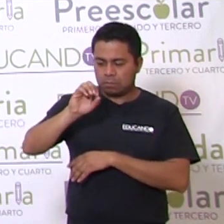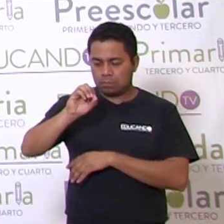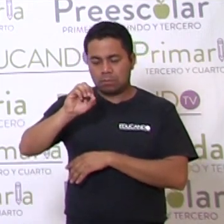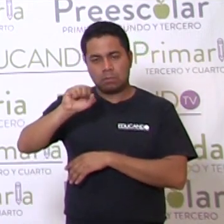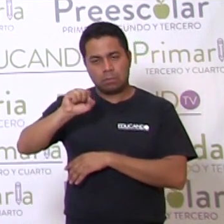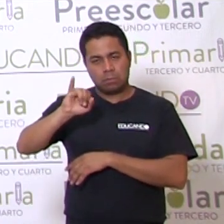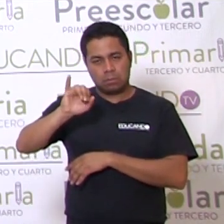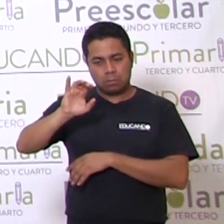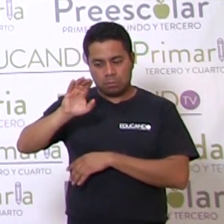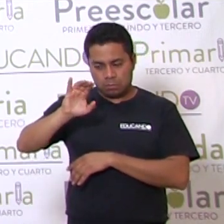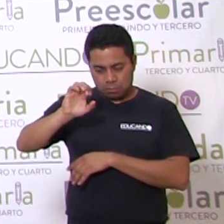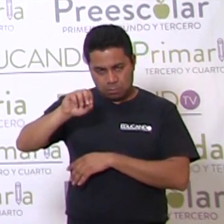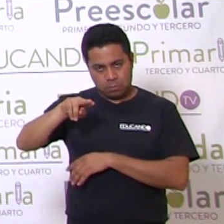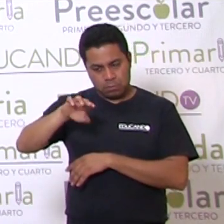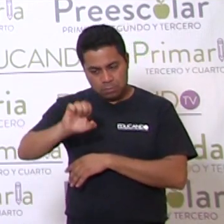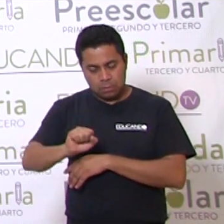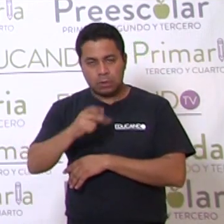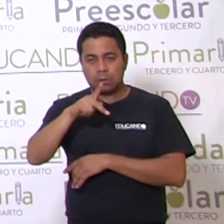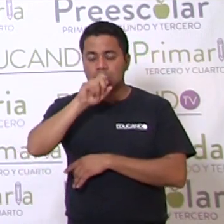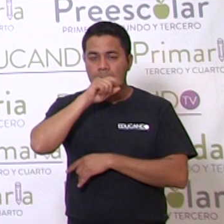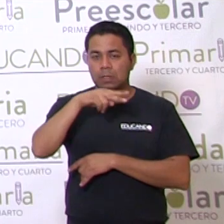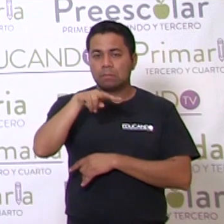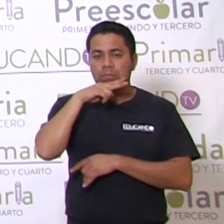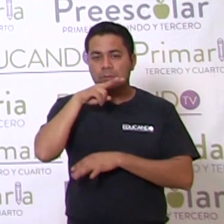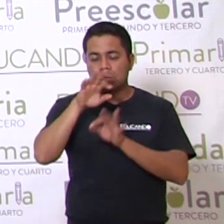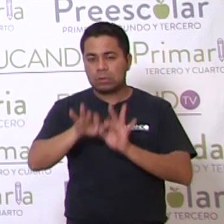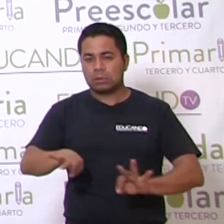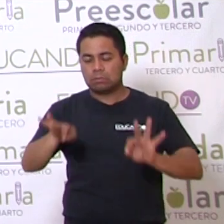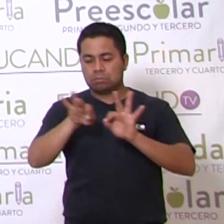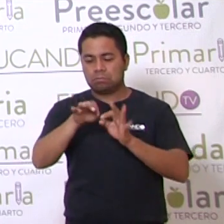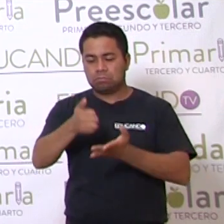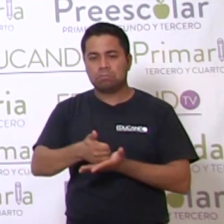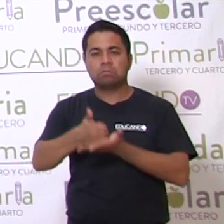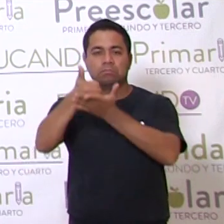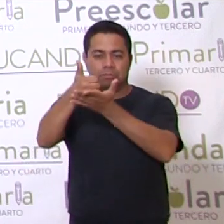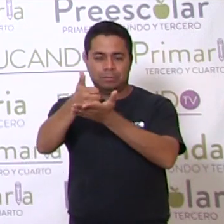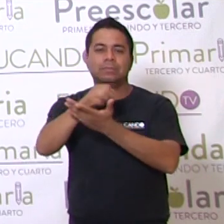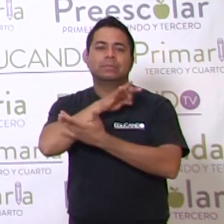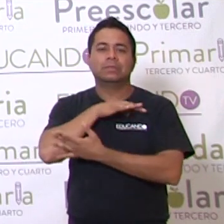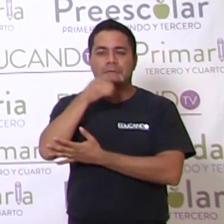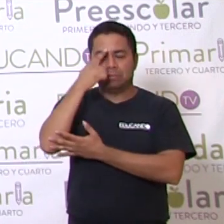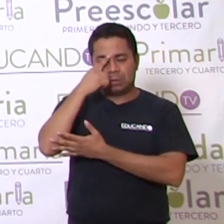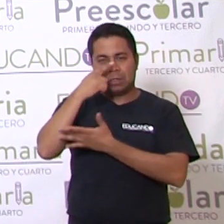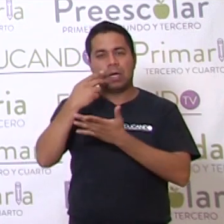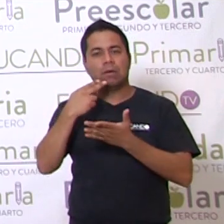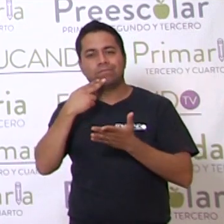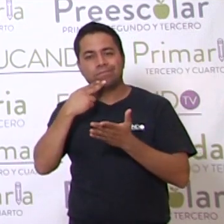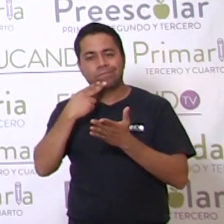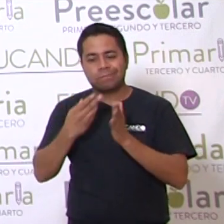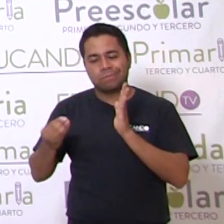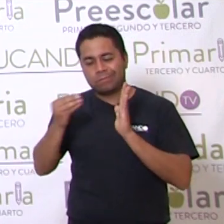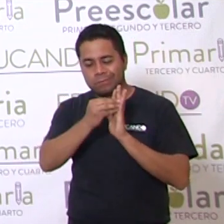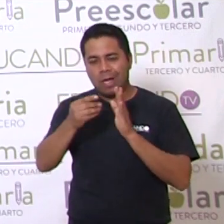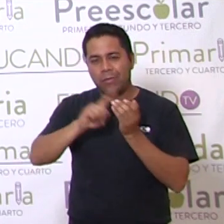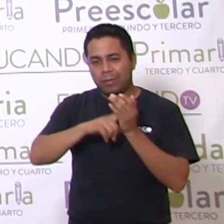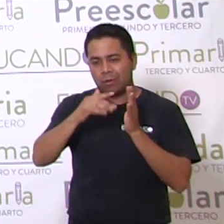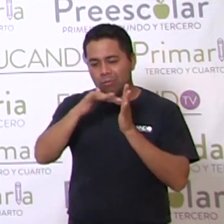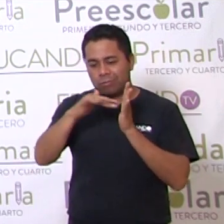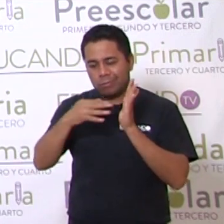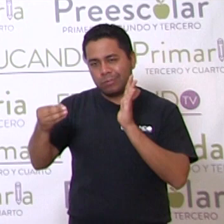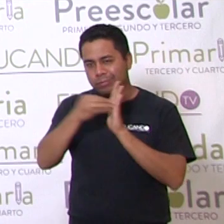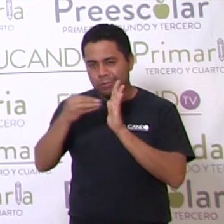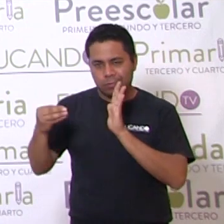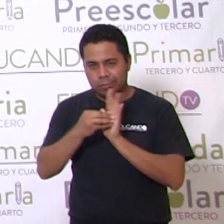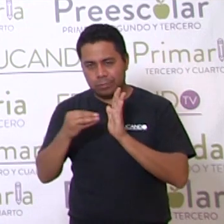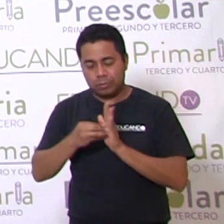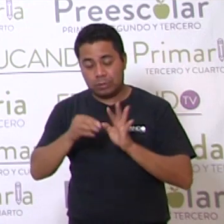también vamos a hablar de algunos verbos importantes que nos van a ayudar a poder utilizarlos dentro de nuestros textos. Importante